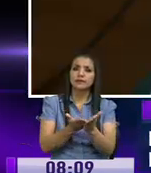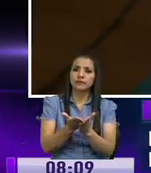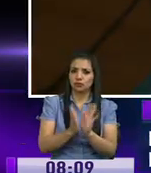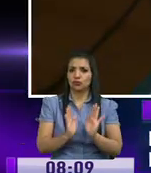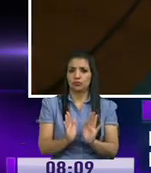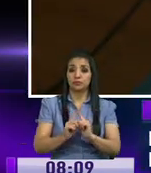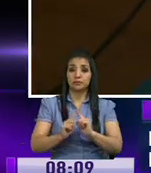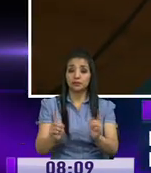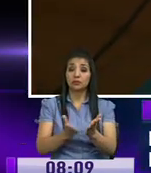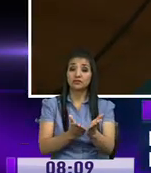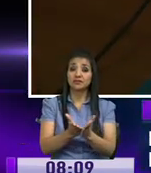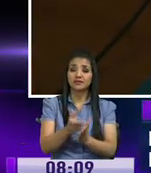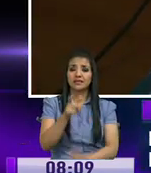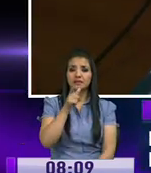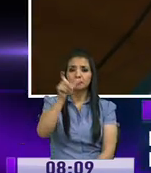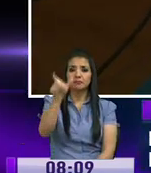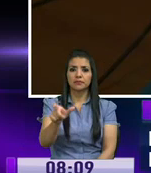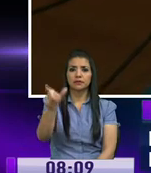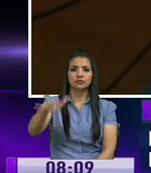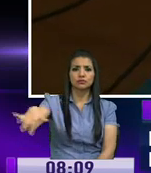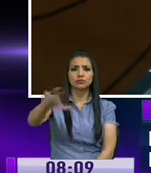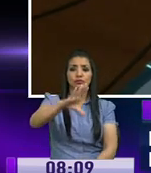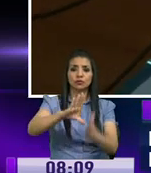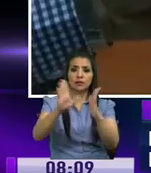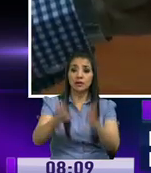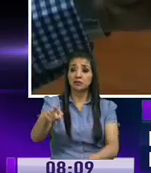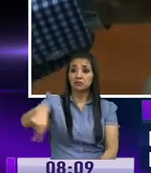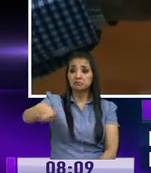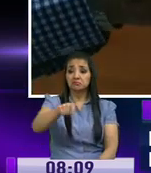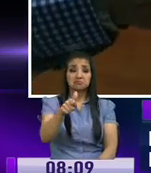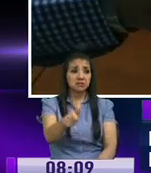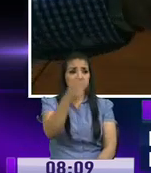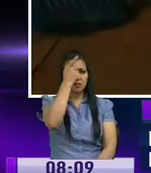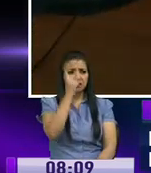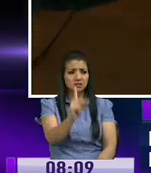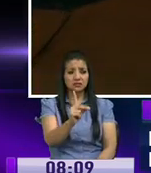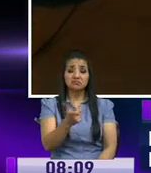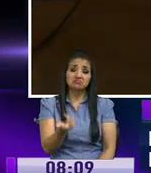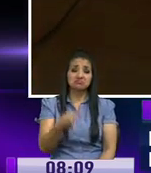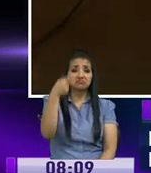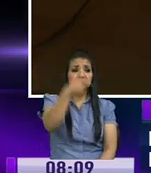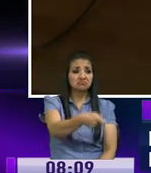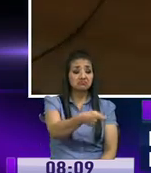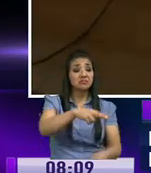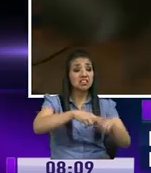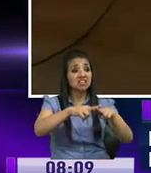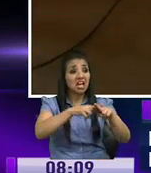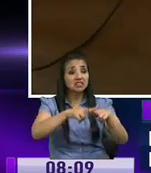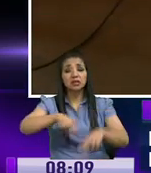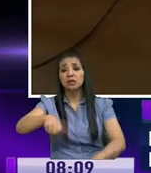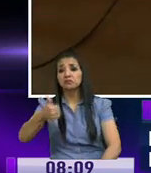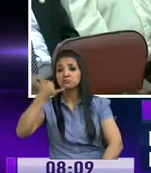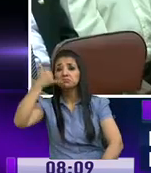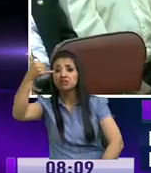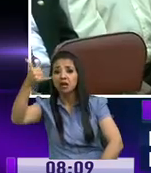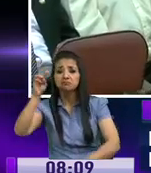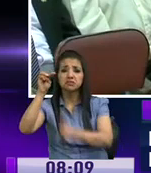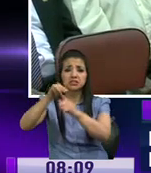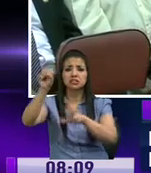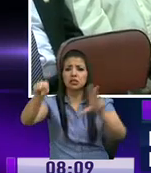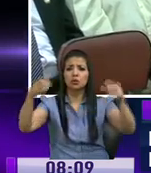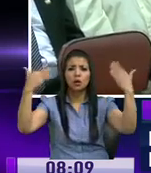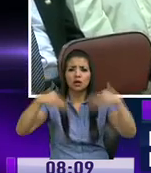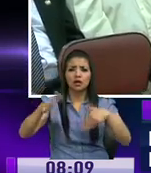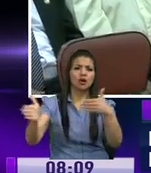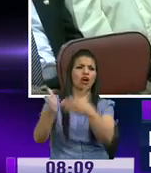el servicio lo dan a la gente y la gente es la que califica dónde quiere gastar su plata. Eso es todo. Entonces, no es cuestión de